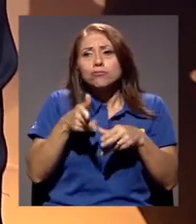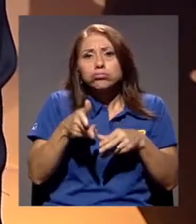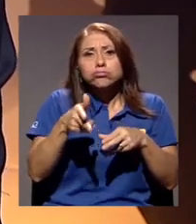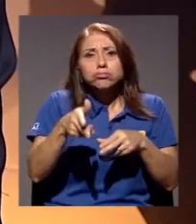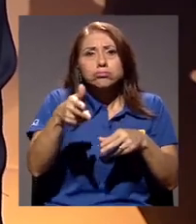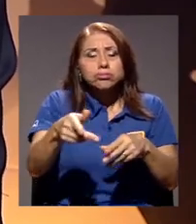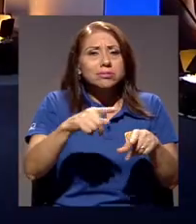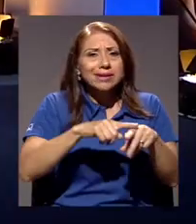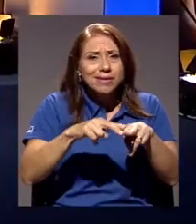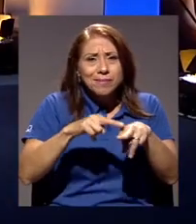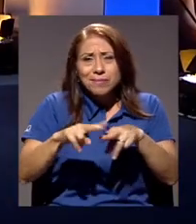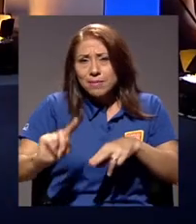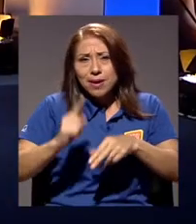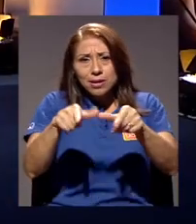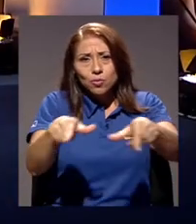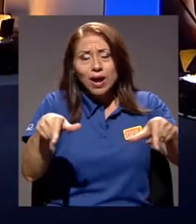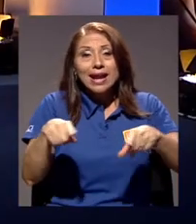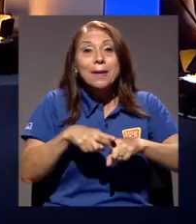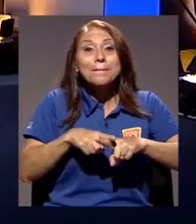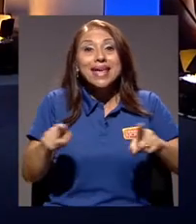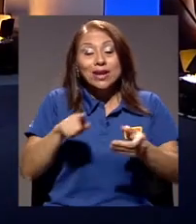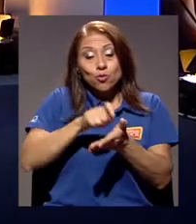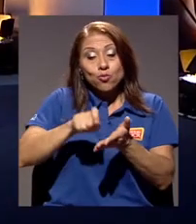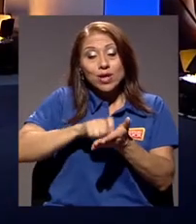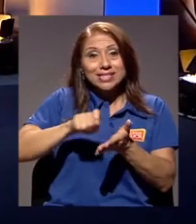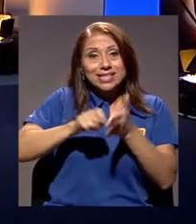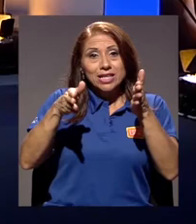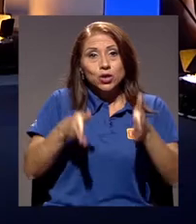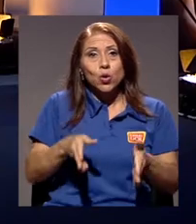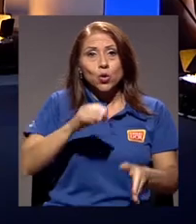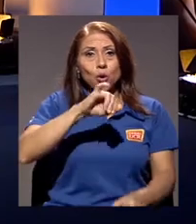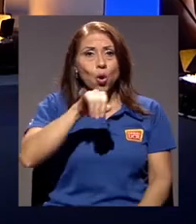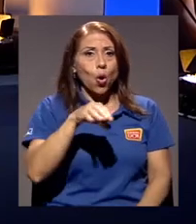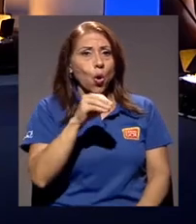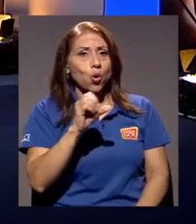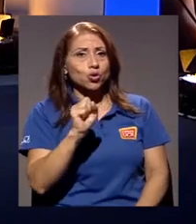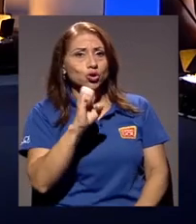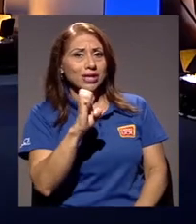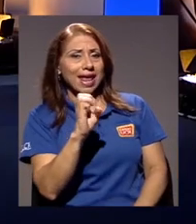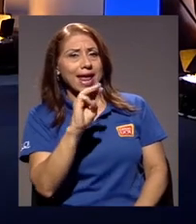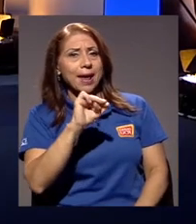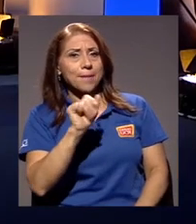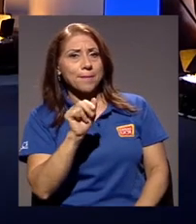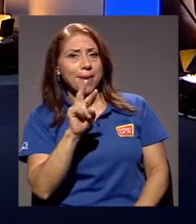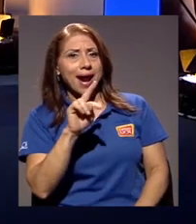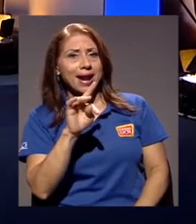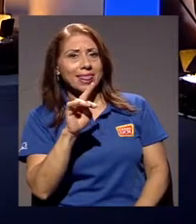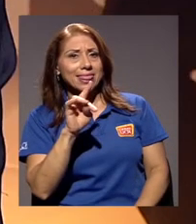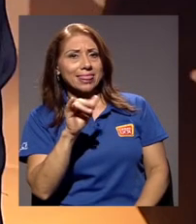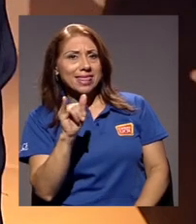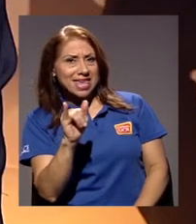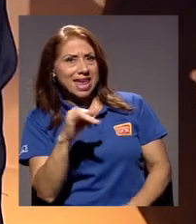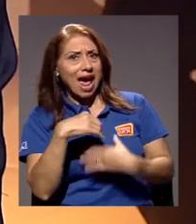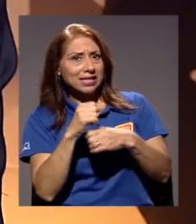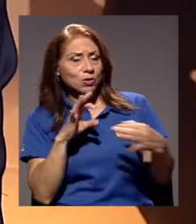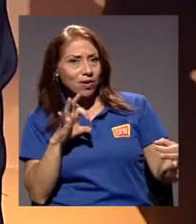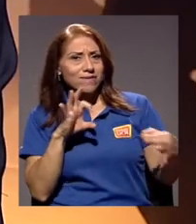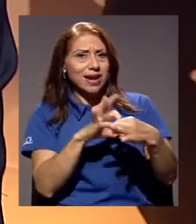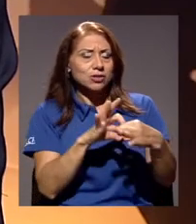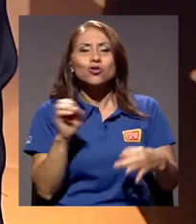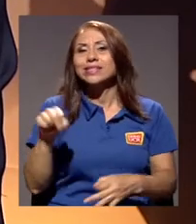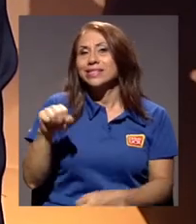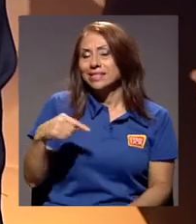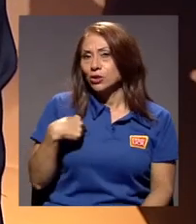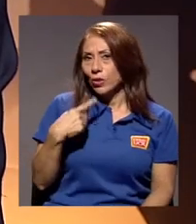relación de que hacen martí sí digo esto porque el